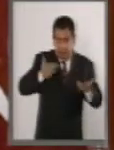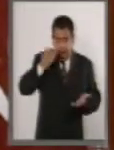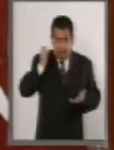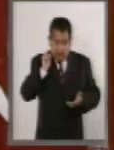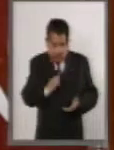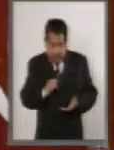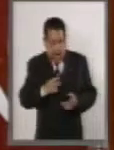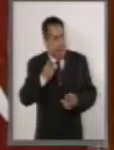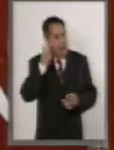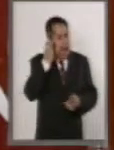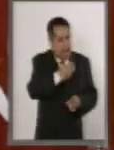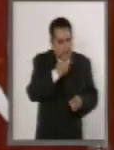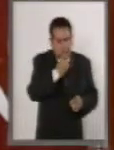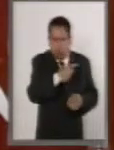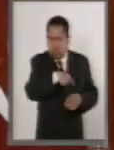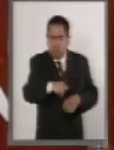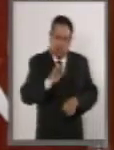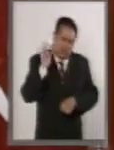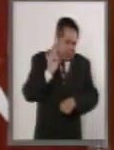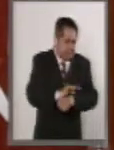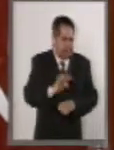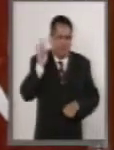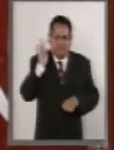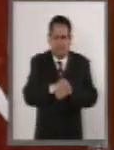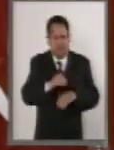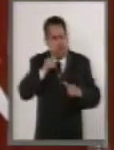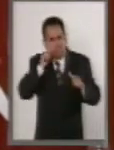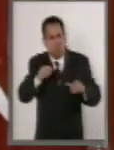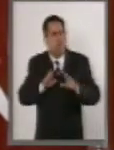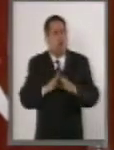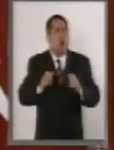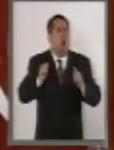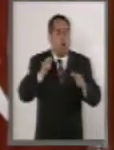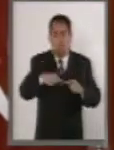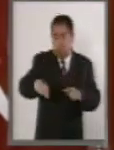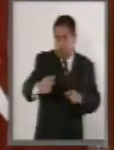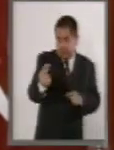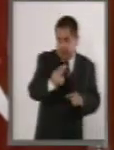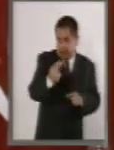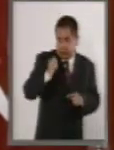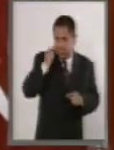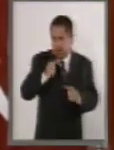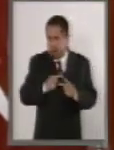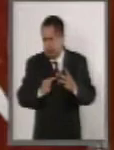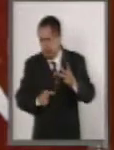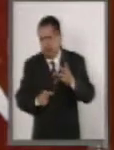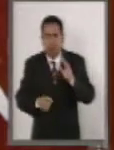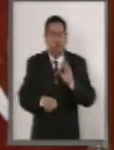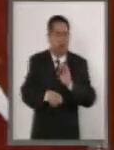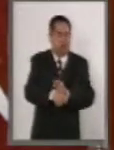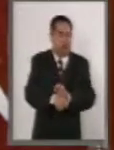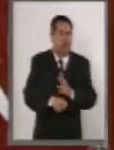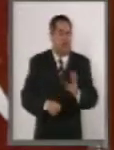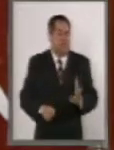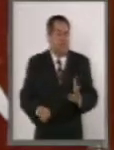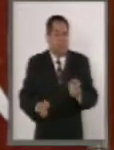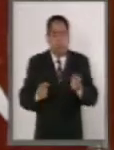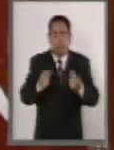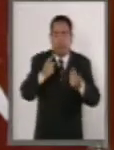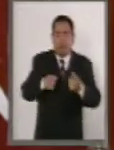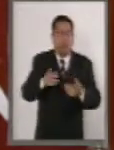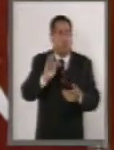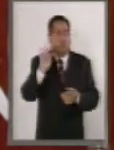ello, que en todo momento estén atentos a las necesidades de nuestros connacionales, desde aquellos que han